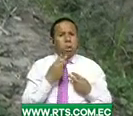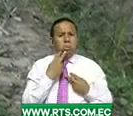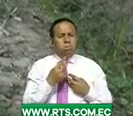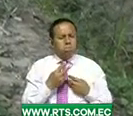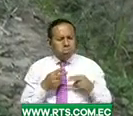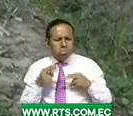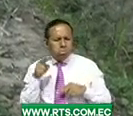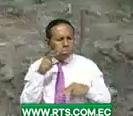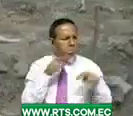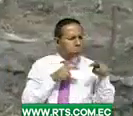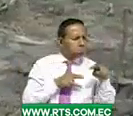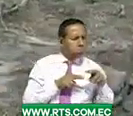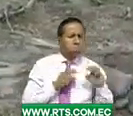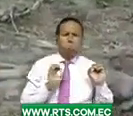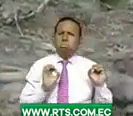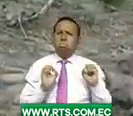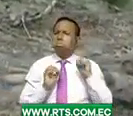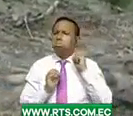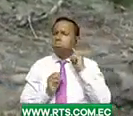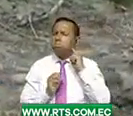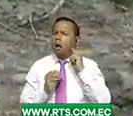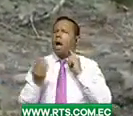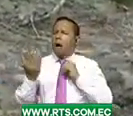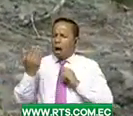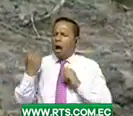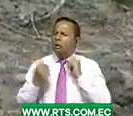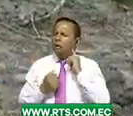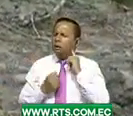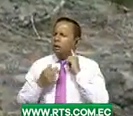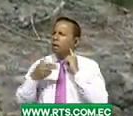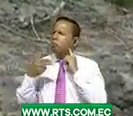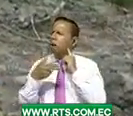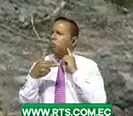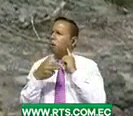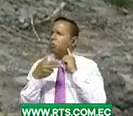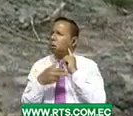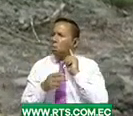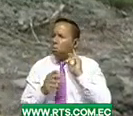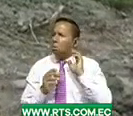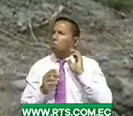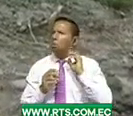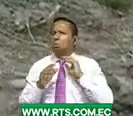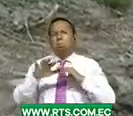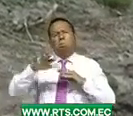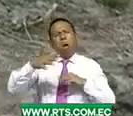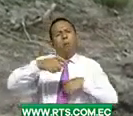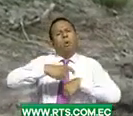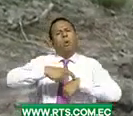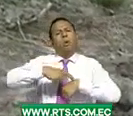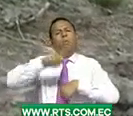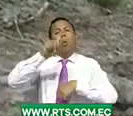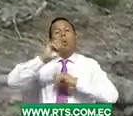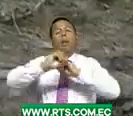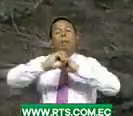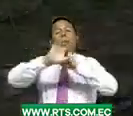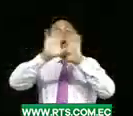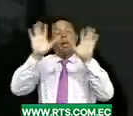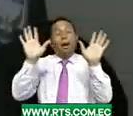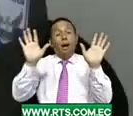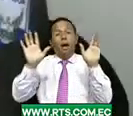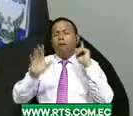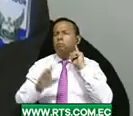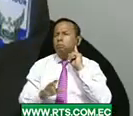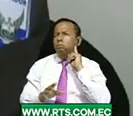visto nada, pero que sí escucharon las detonaciones con el arma de fuego alrededor de la 1 de la madrugada.